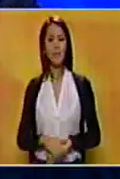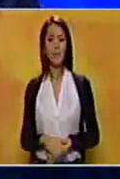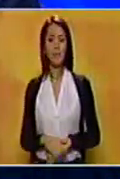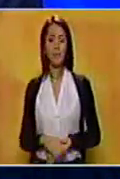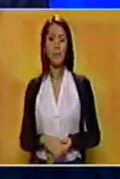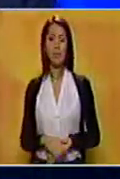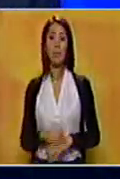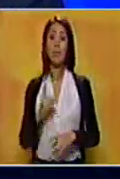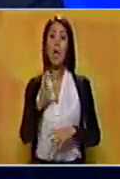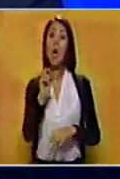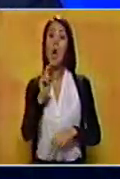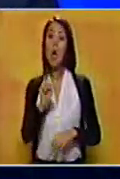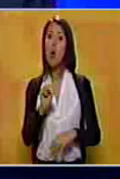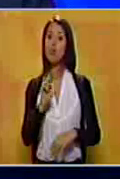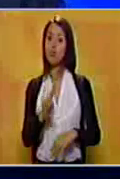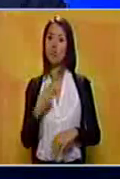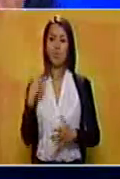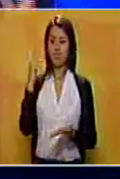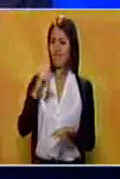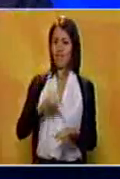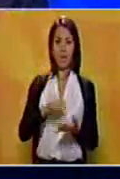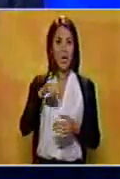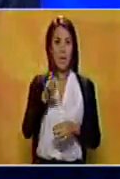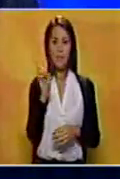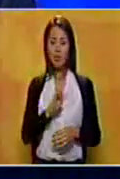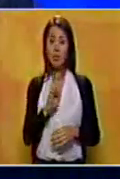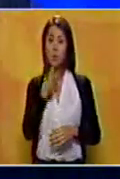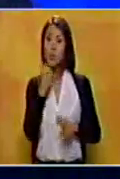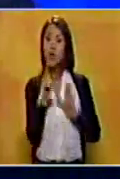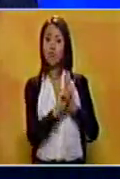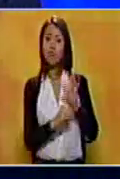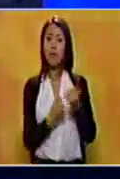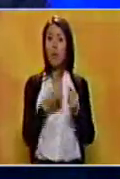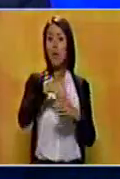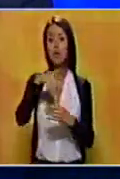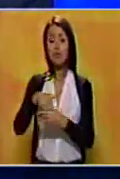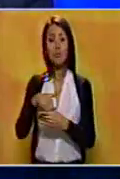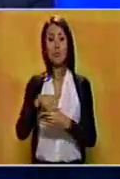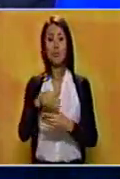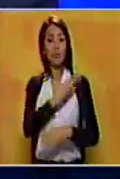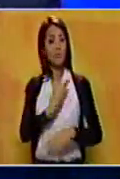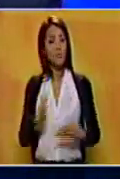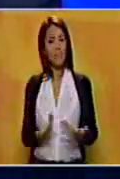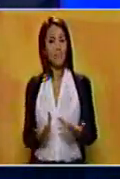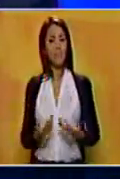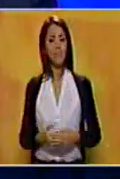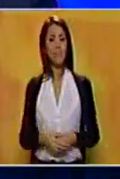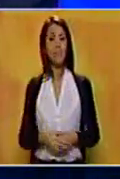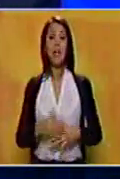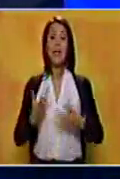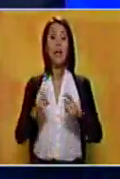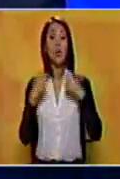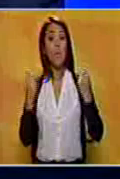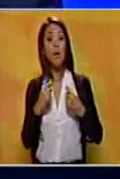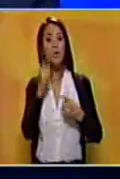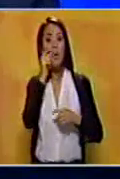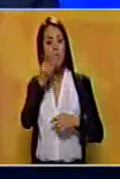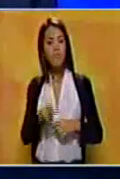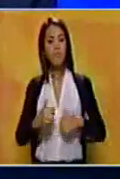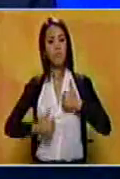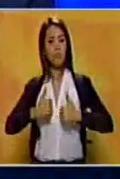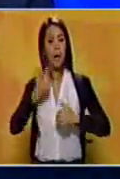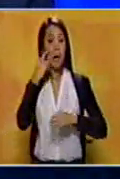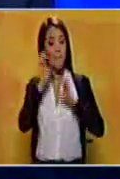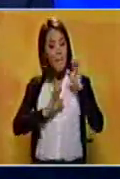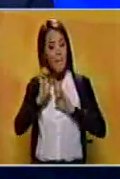que la onu no va a venir a venezuela que no hay condiciones electorales yo creo que es momento que el comando de campaña de rafael con verifique el